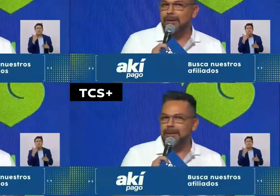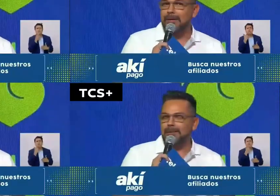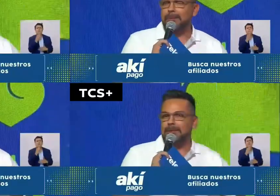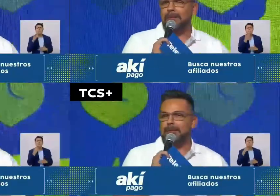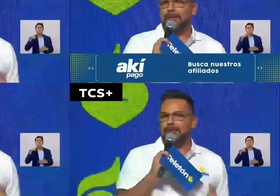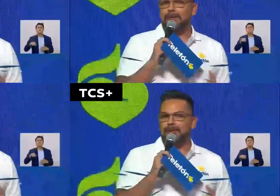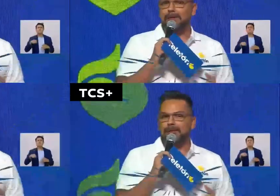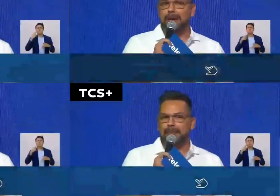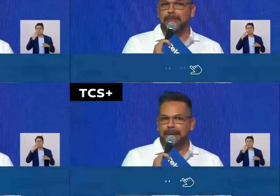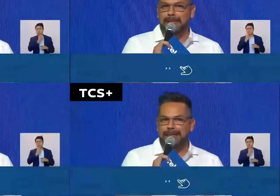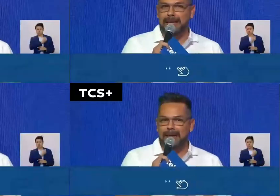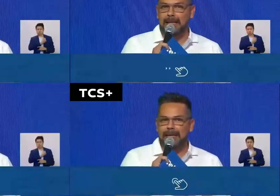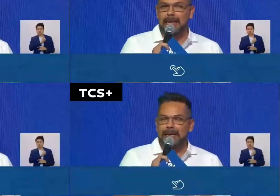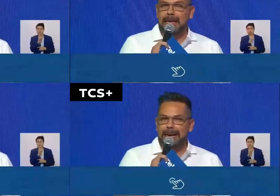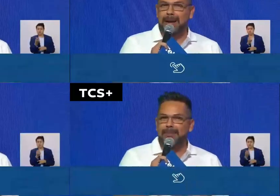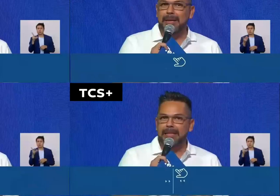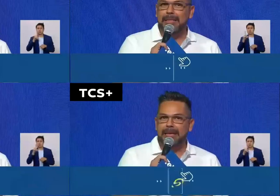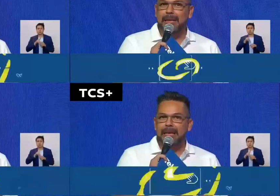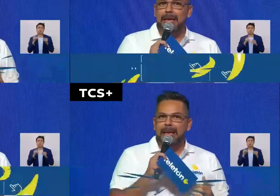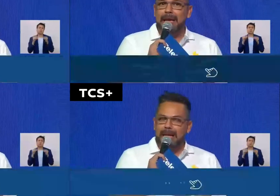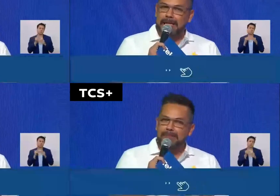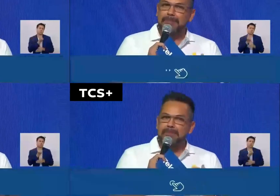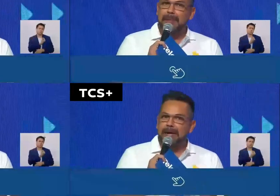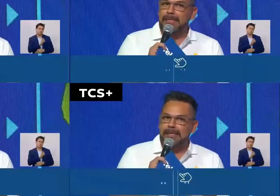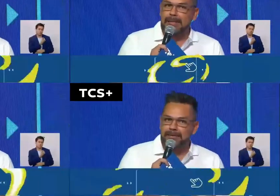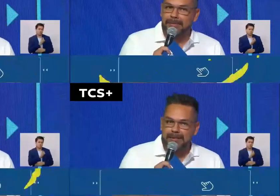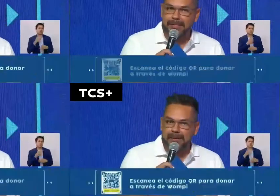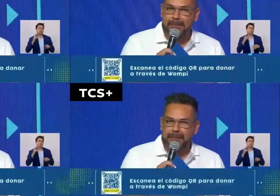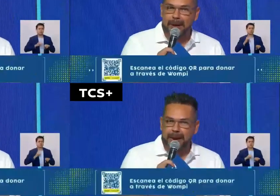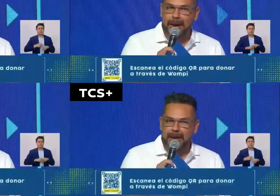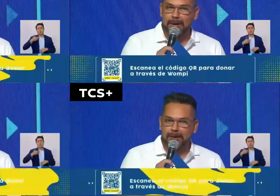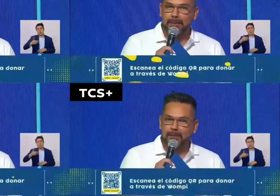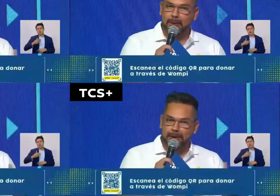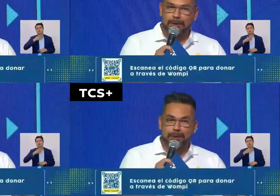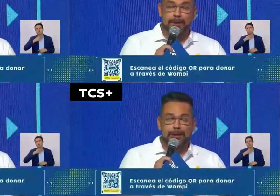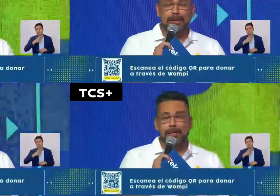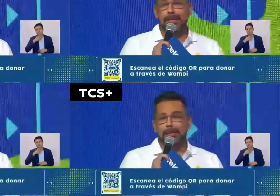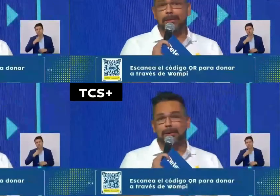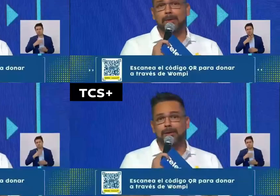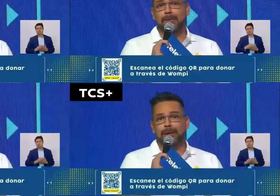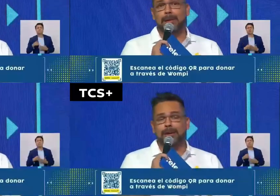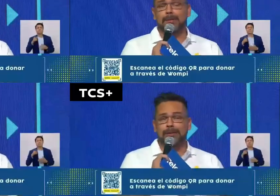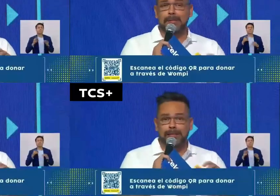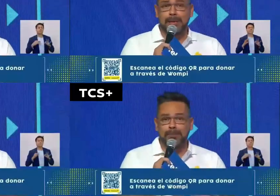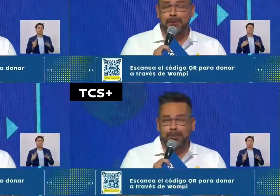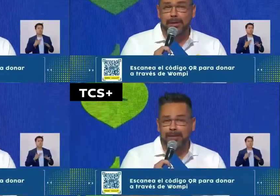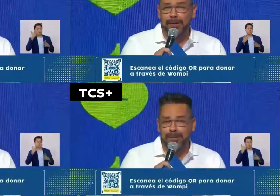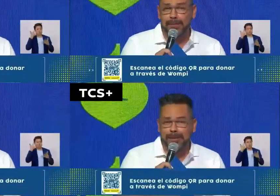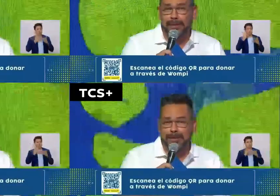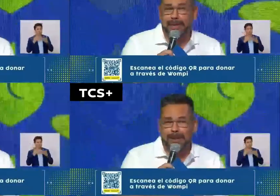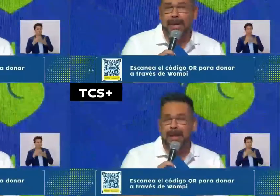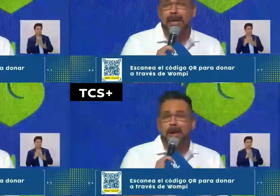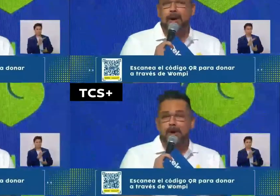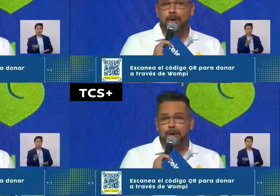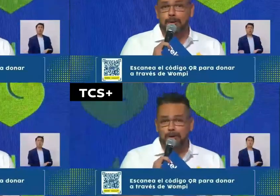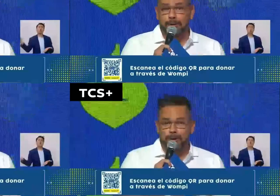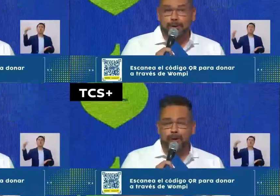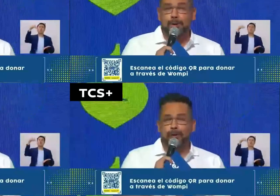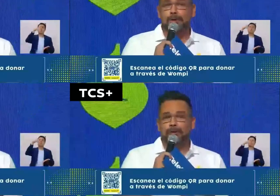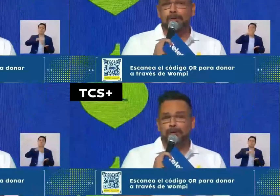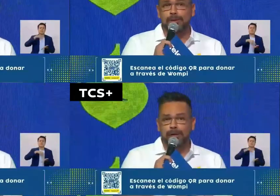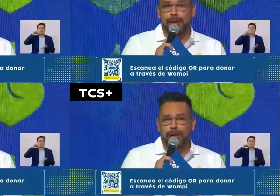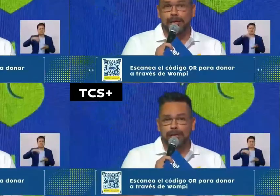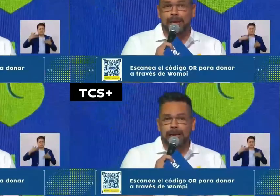haberse afectado a las personas con discapacidad? Realmente es más difícil para ellos. Por eso lo están diciendo los compañeros. Estamos una vez más acá